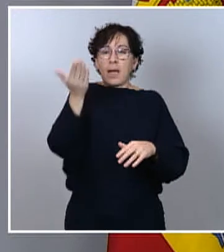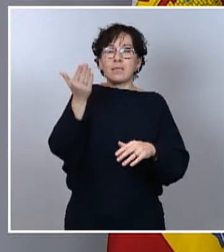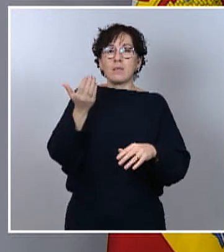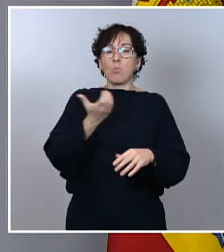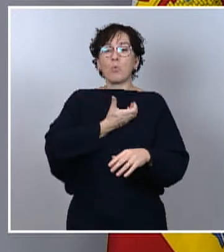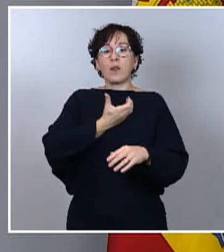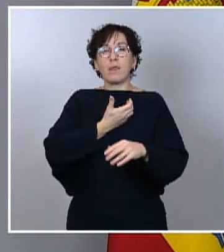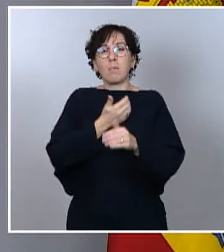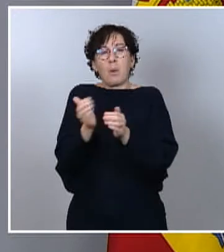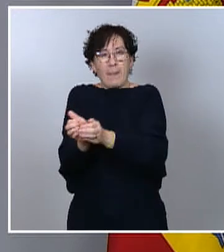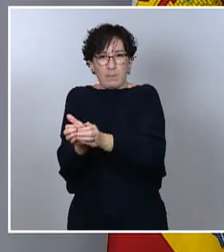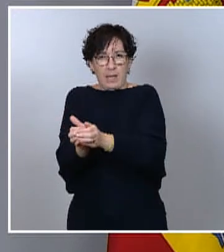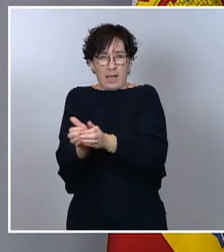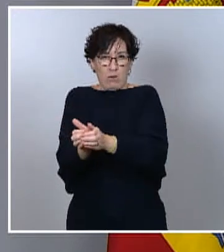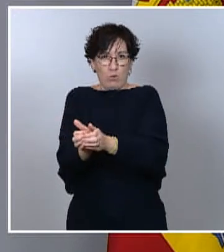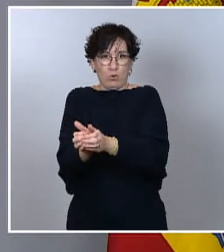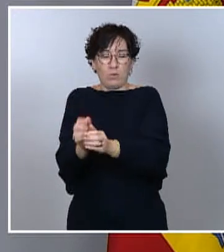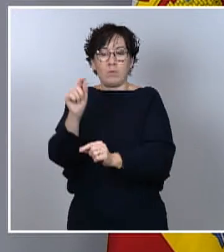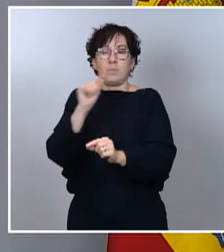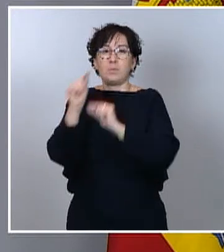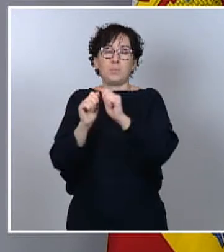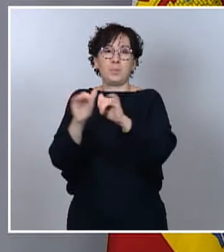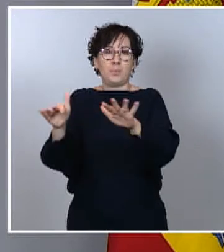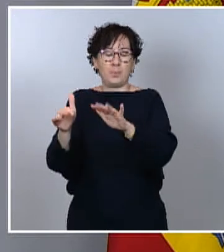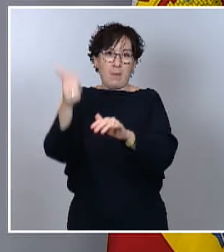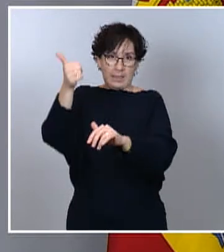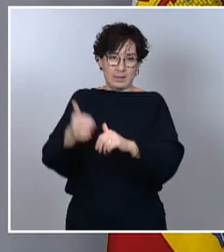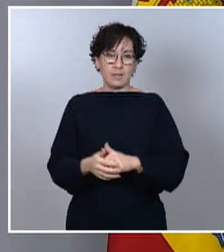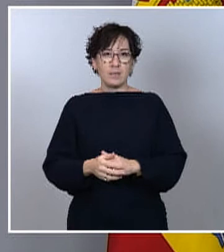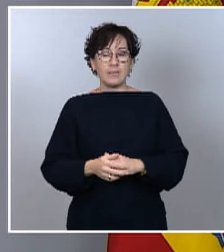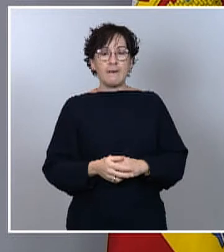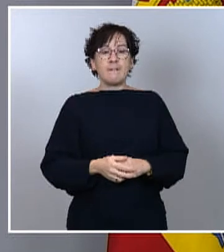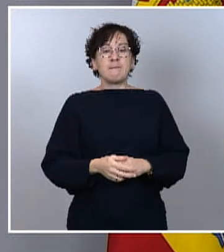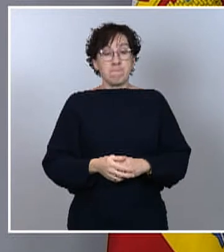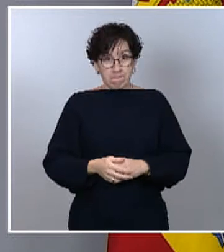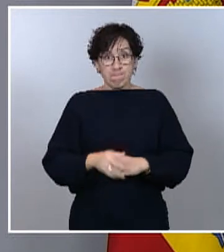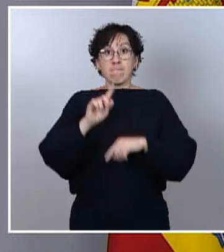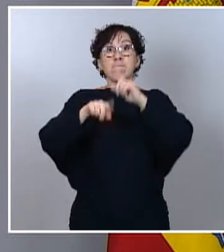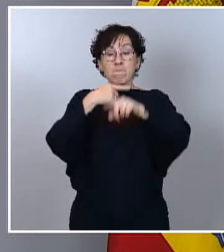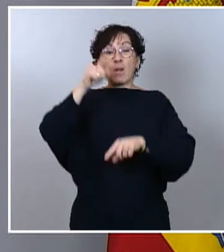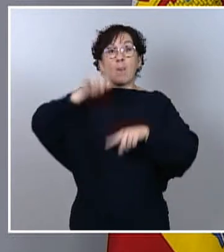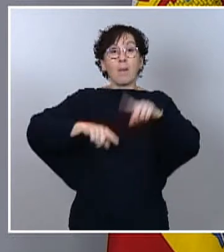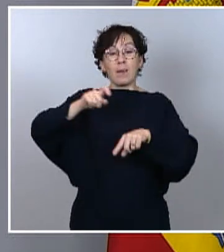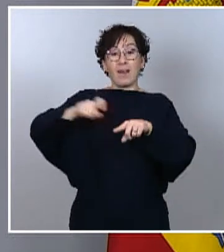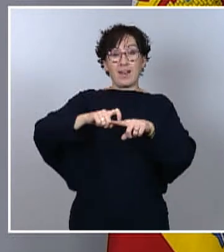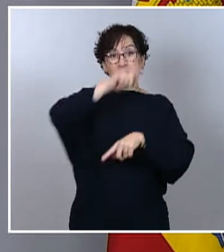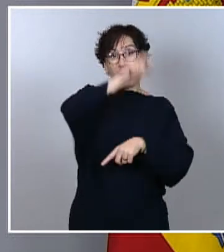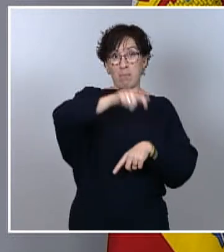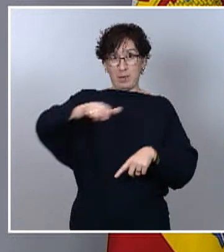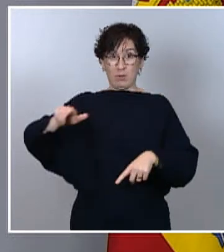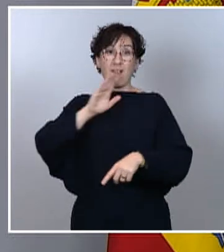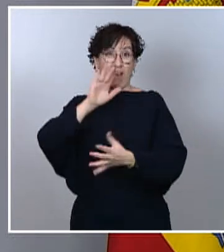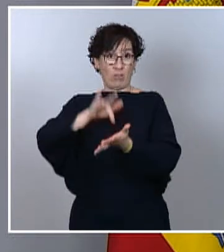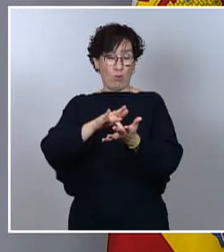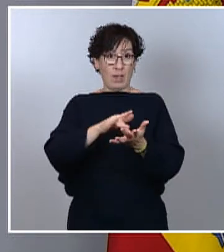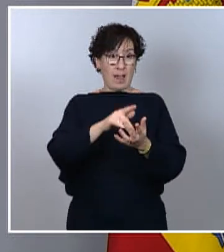pequeños. Y luego, en función de las características de las personas a las que hemos entrevistado, me gustaría destacar la